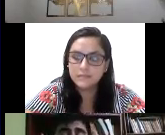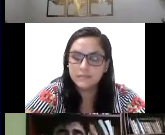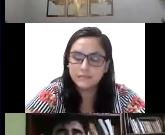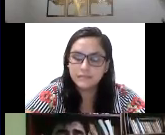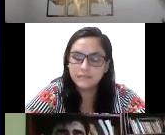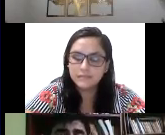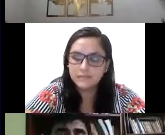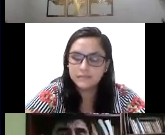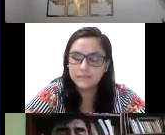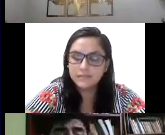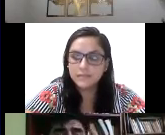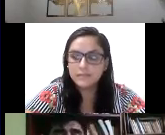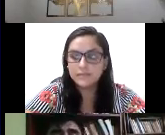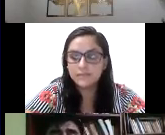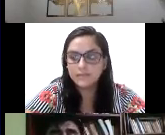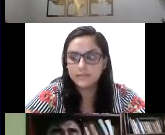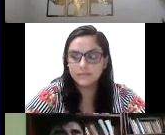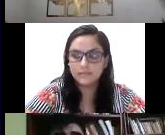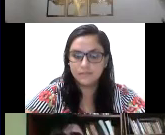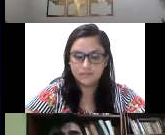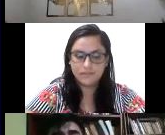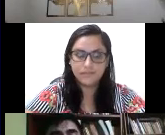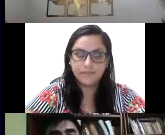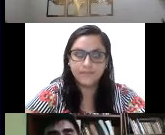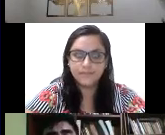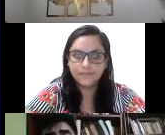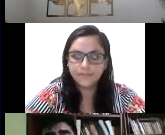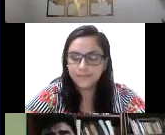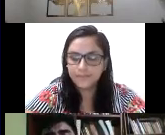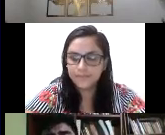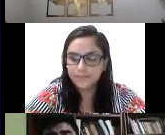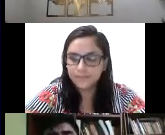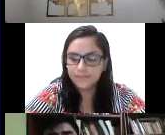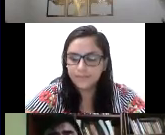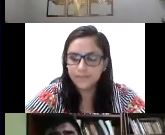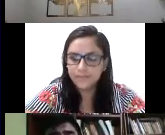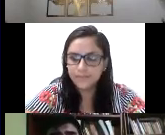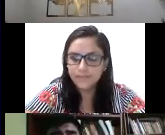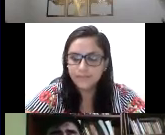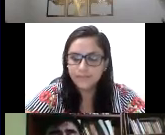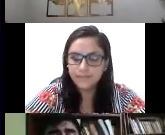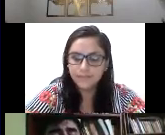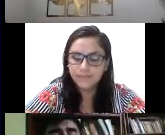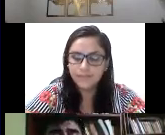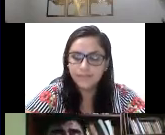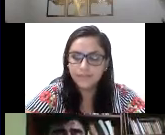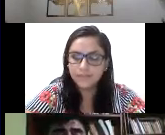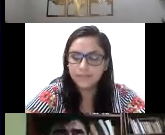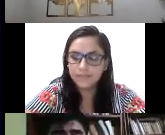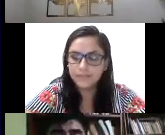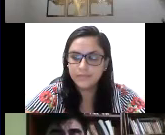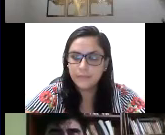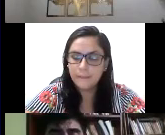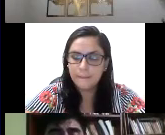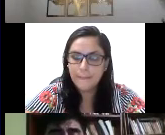entender también de que hay todo un proceso para poder llegar a ellos, ¿no? Es importante el trabajo que se hace con el equipo